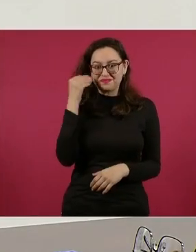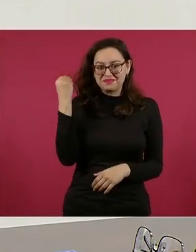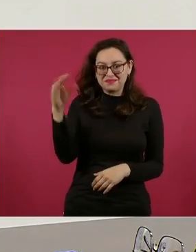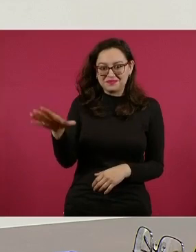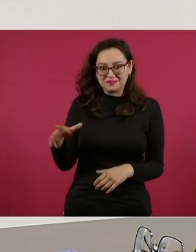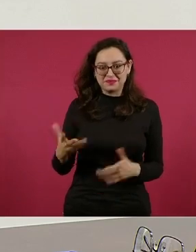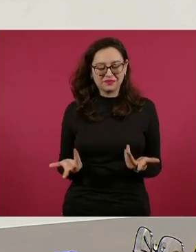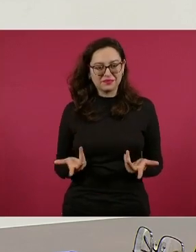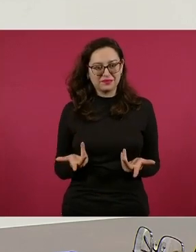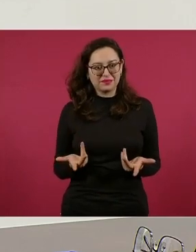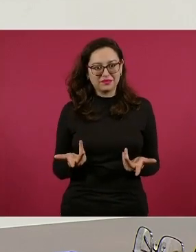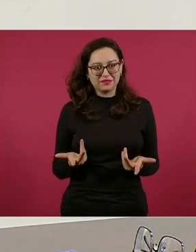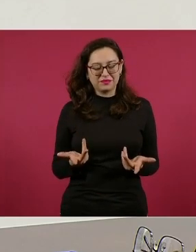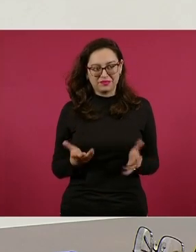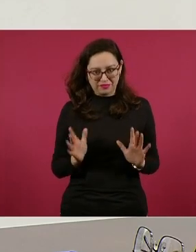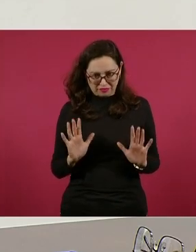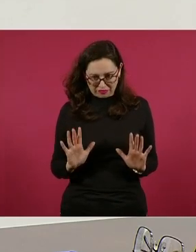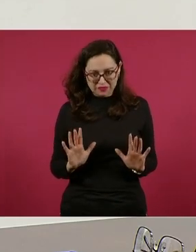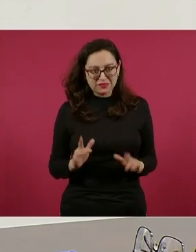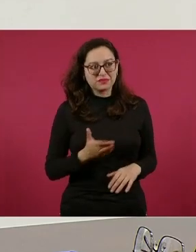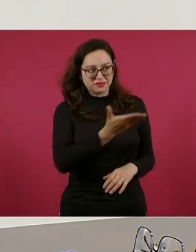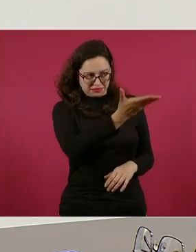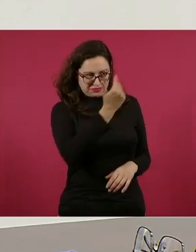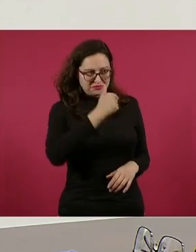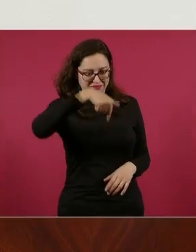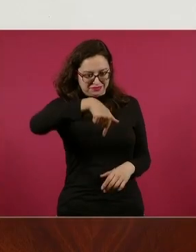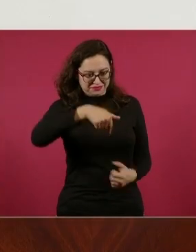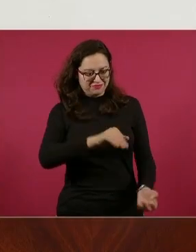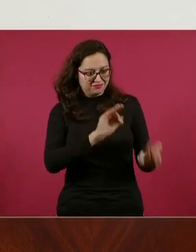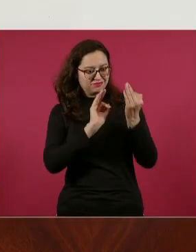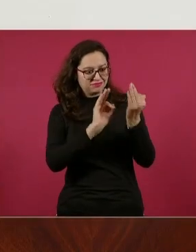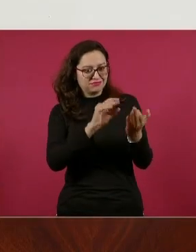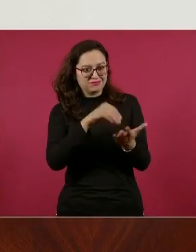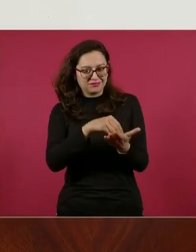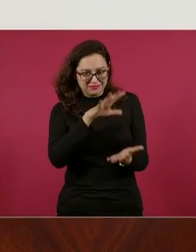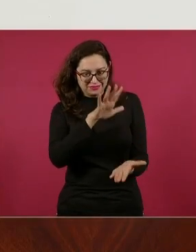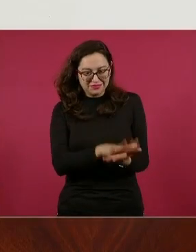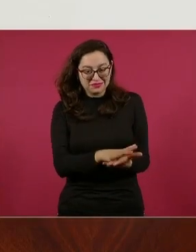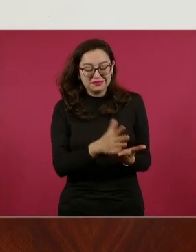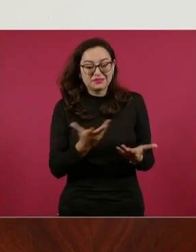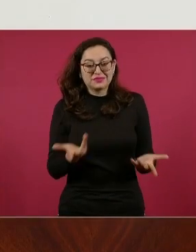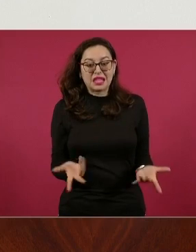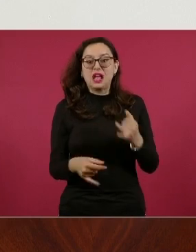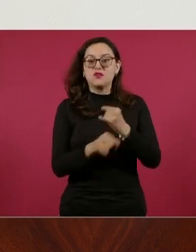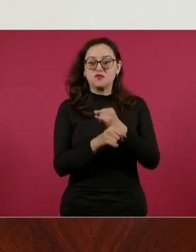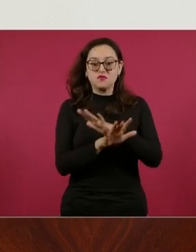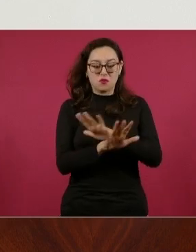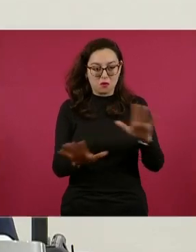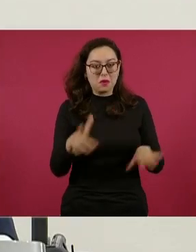importante que él informe, porque tenemos